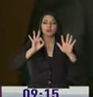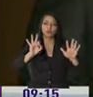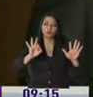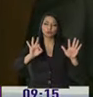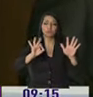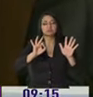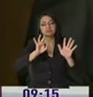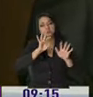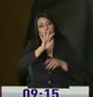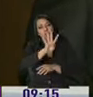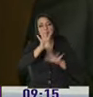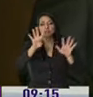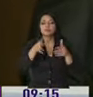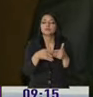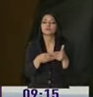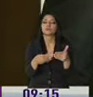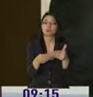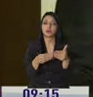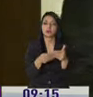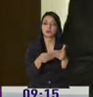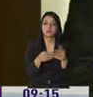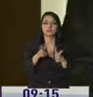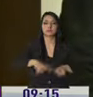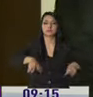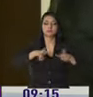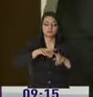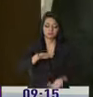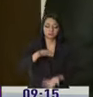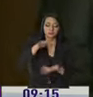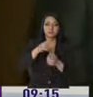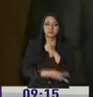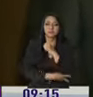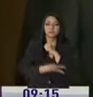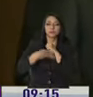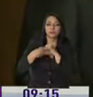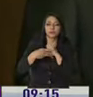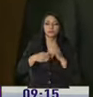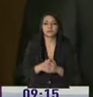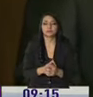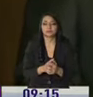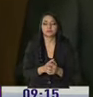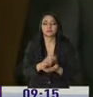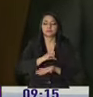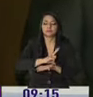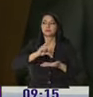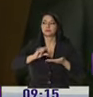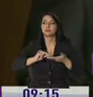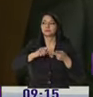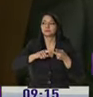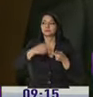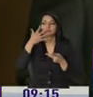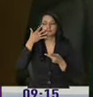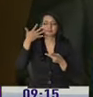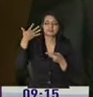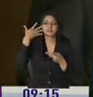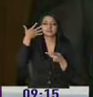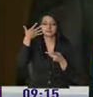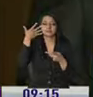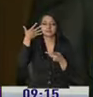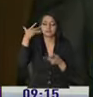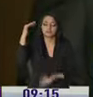dólares el precio del WTI, crudo Oriente y al crudo Napo, que son